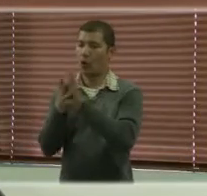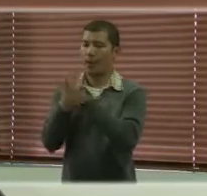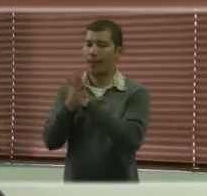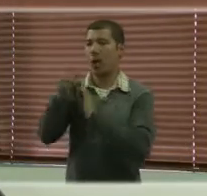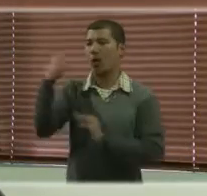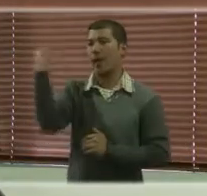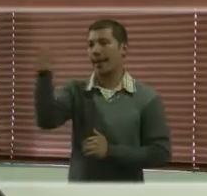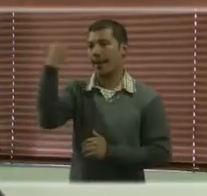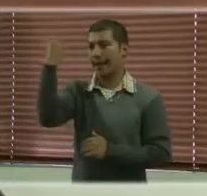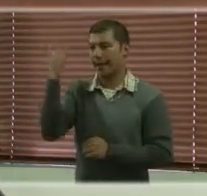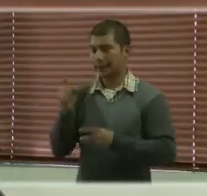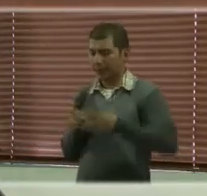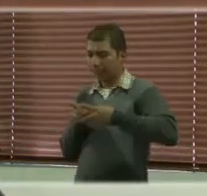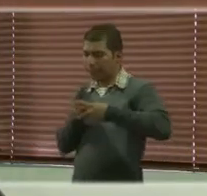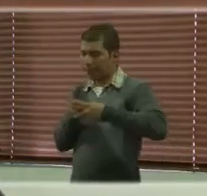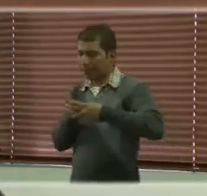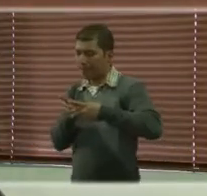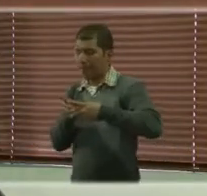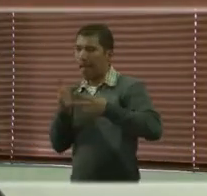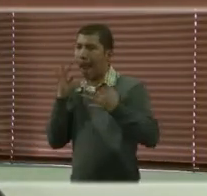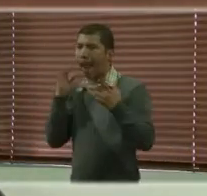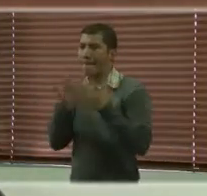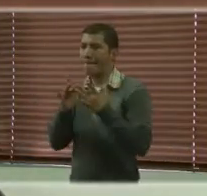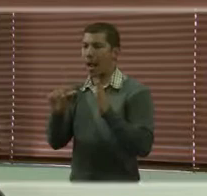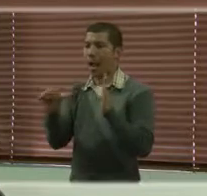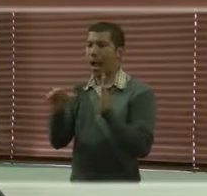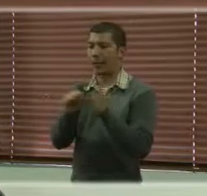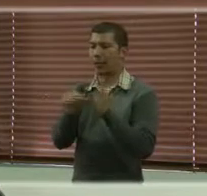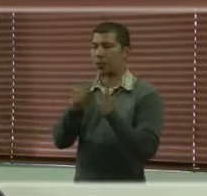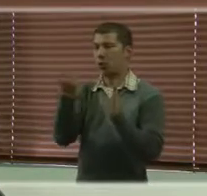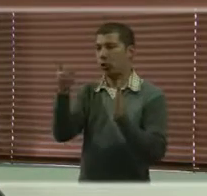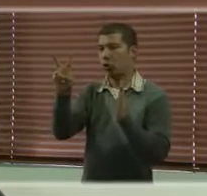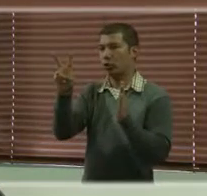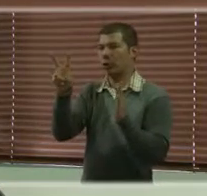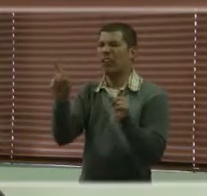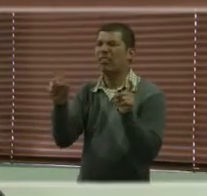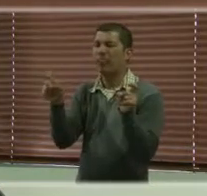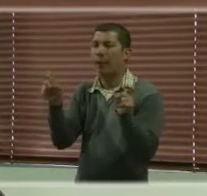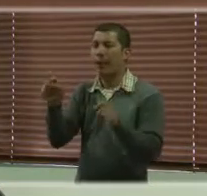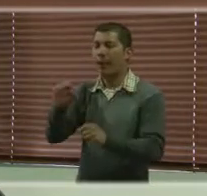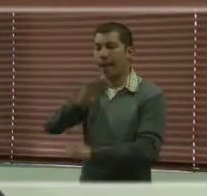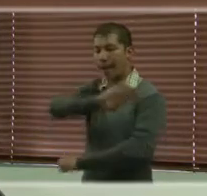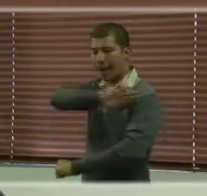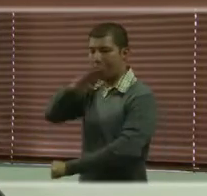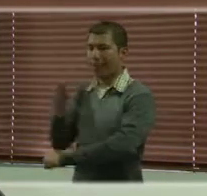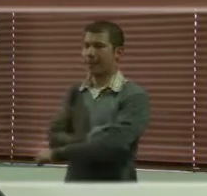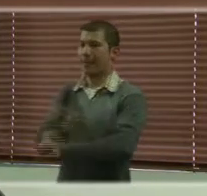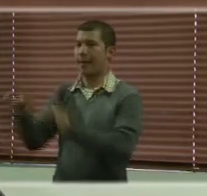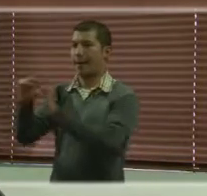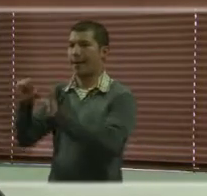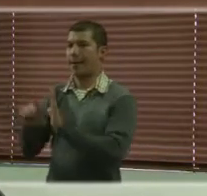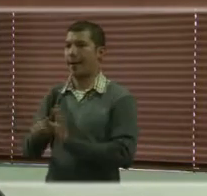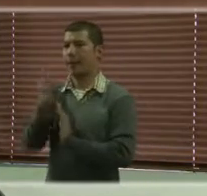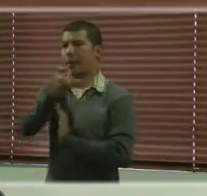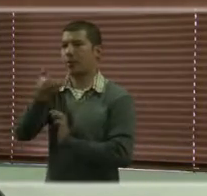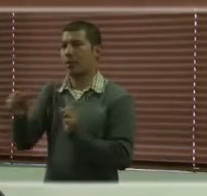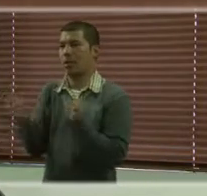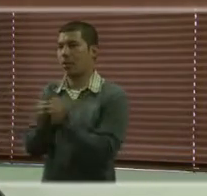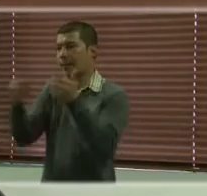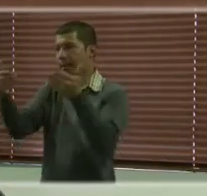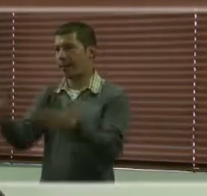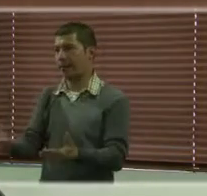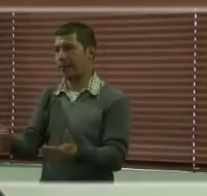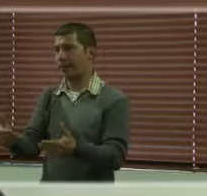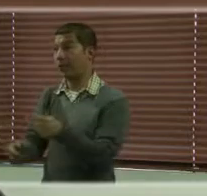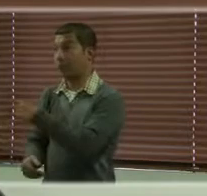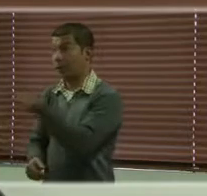sobre Perdón capacidad legal de personas con discapacidad Para quienes no lo han leído Les recomiendo que